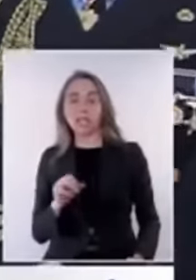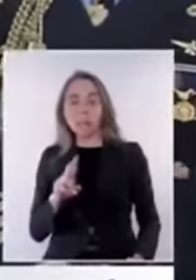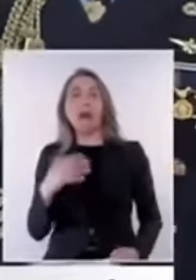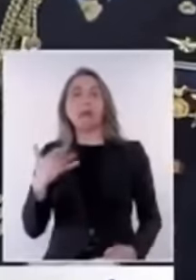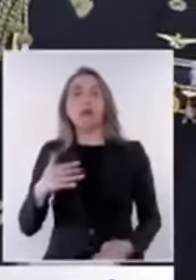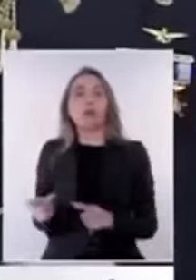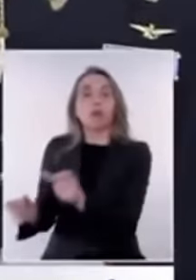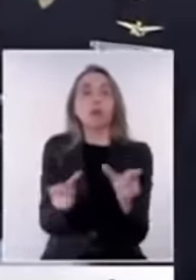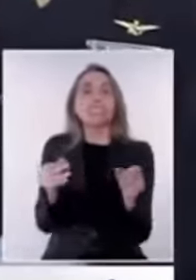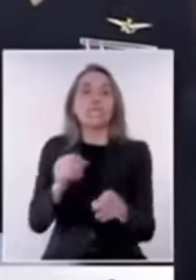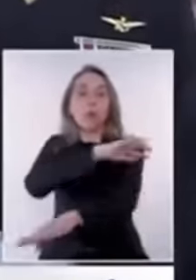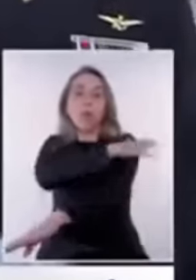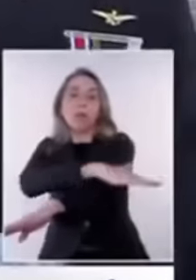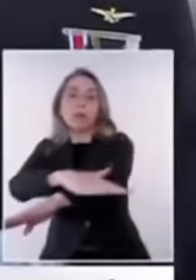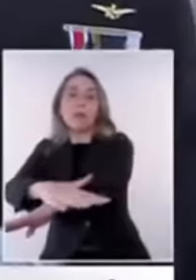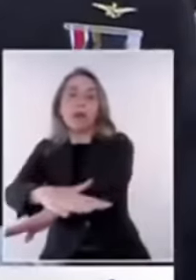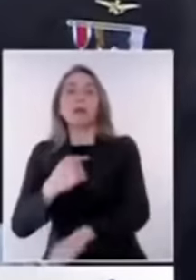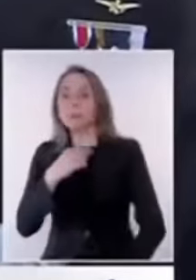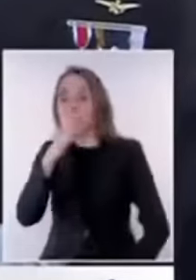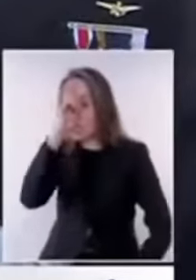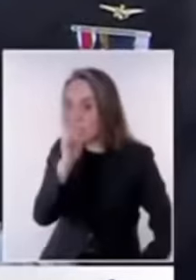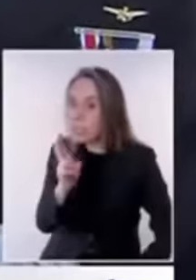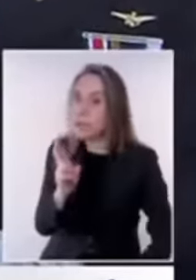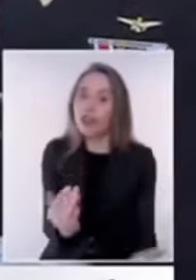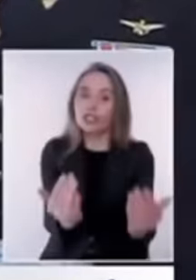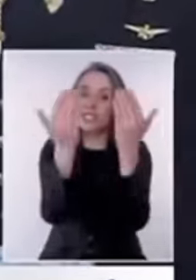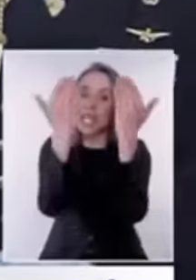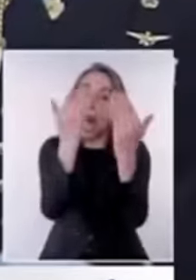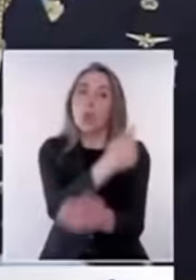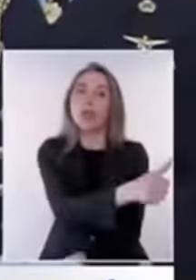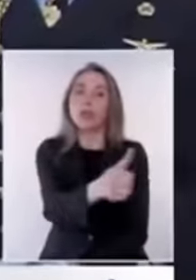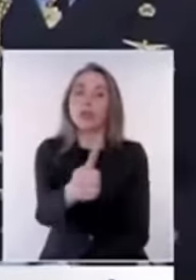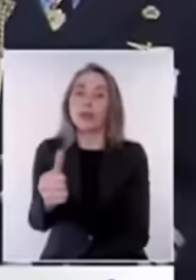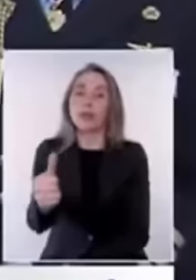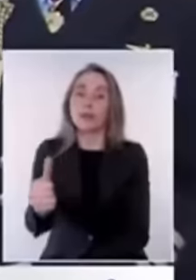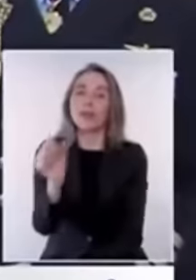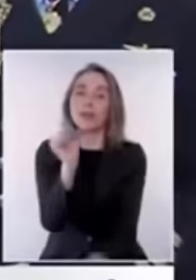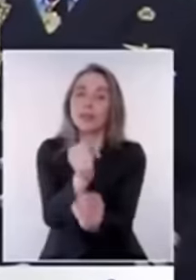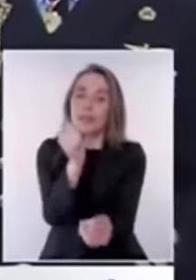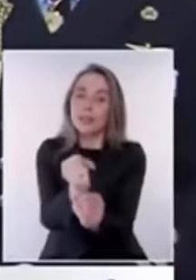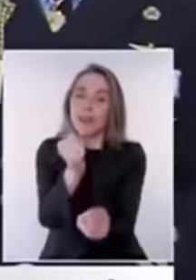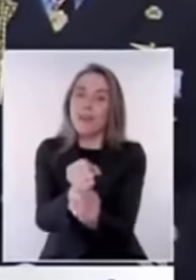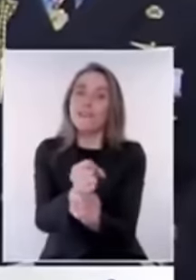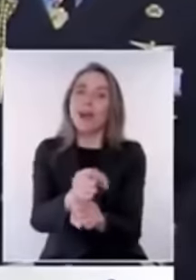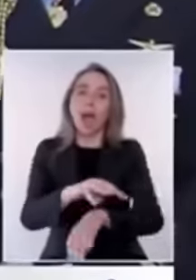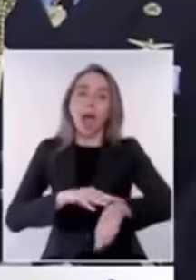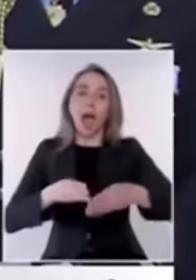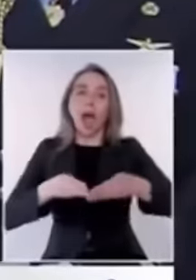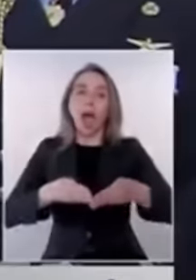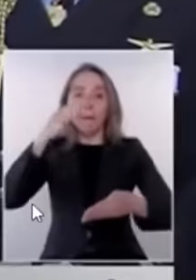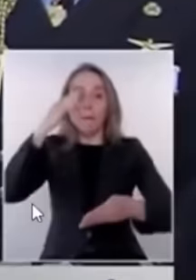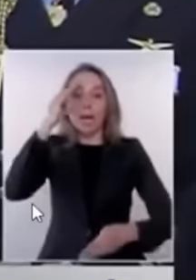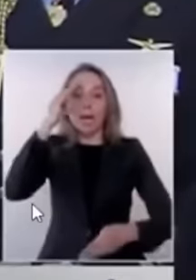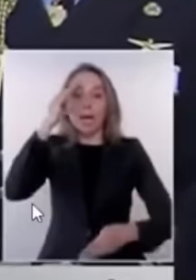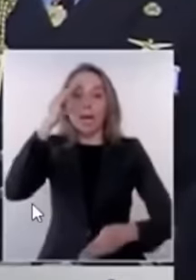seguridad de nuestras costas. Así que mi respeto y un saludo a todos quienes trabajan en la Marina de Chile.